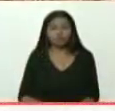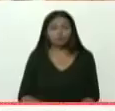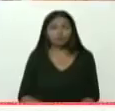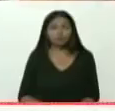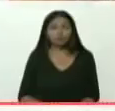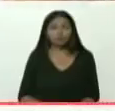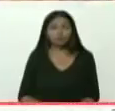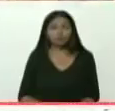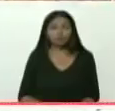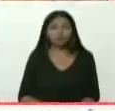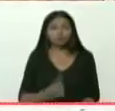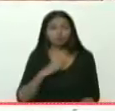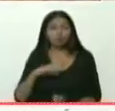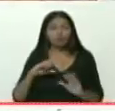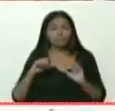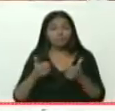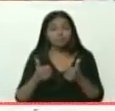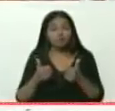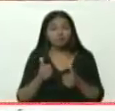Y empezamos.